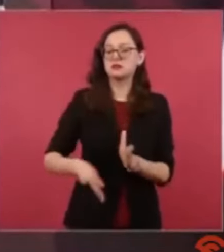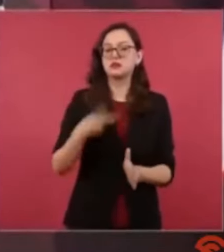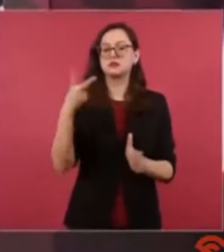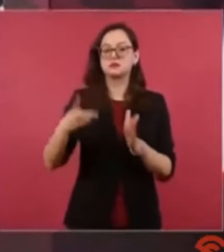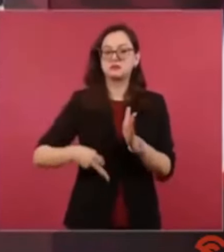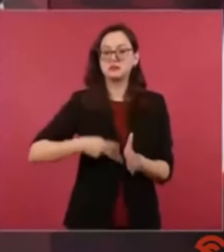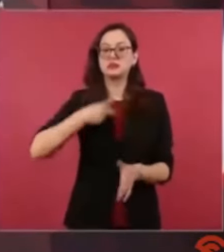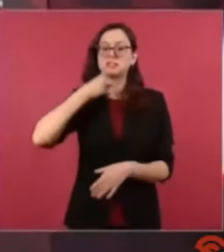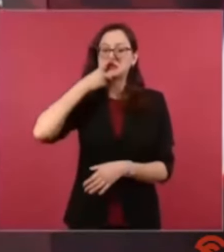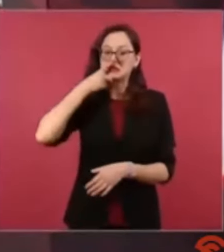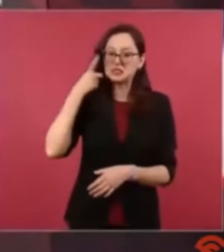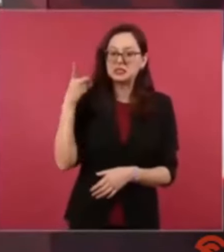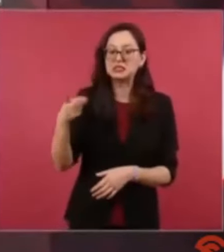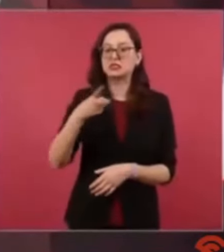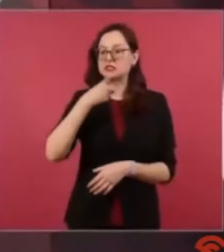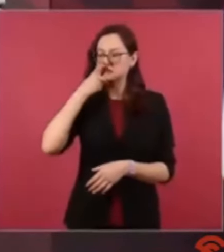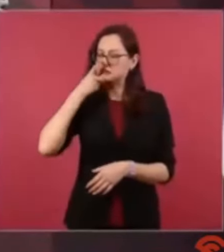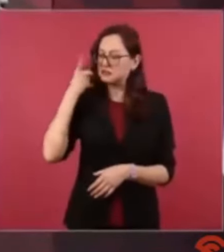cuánto